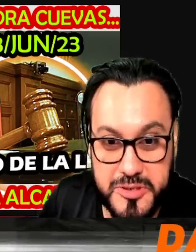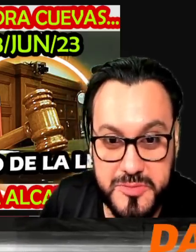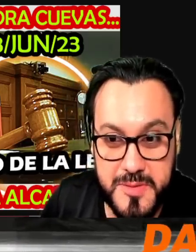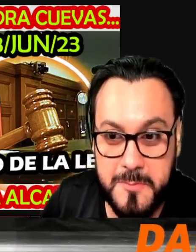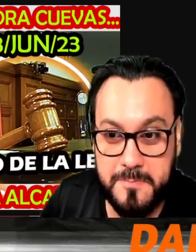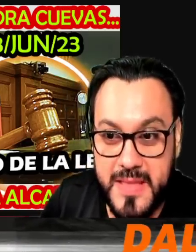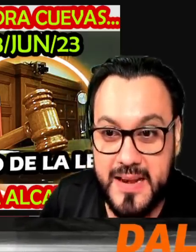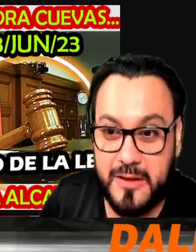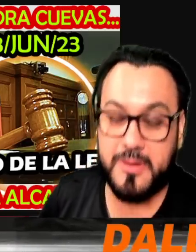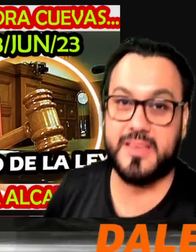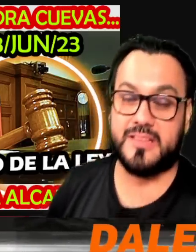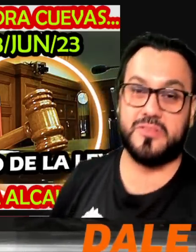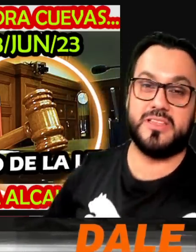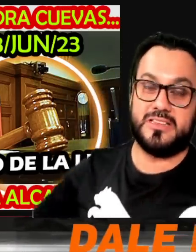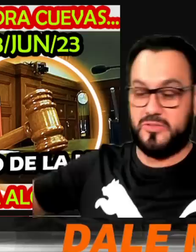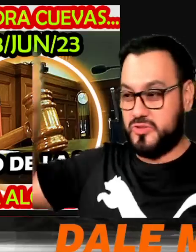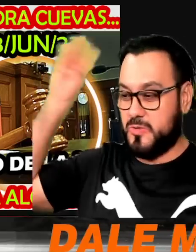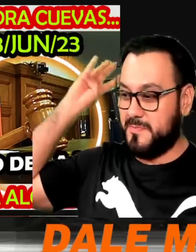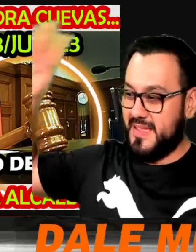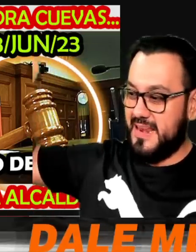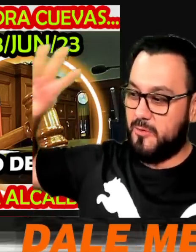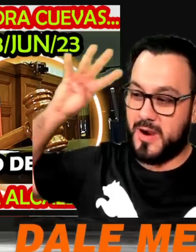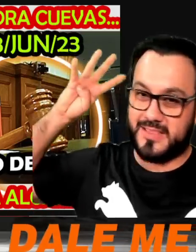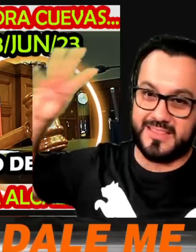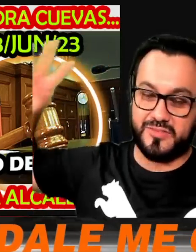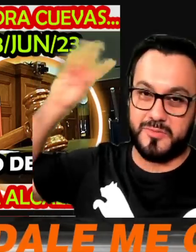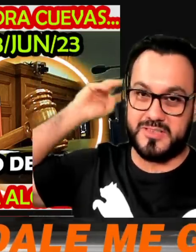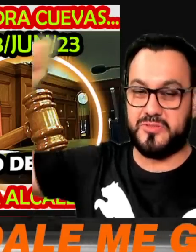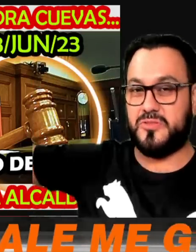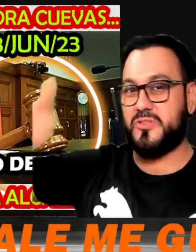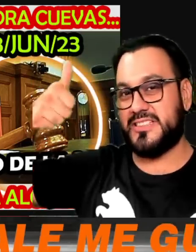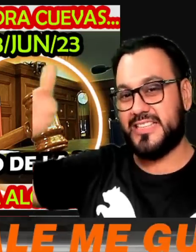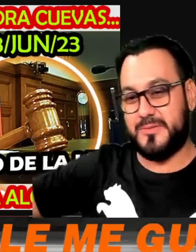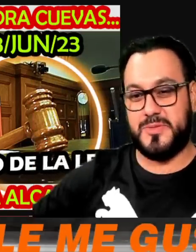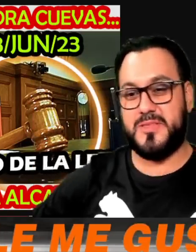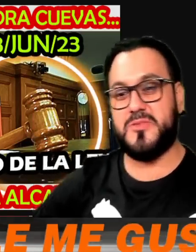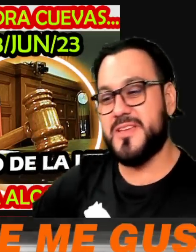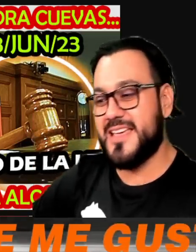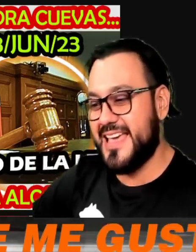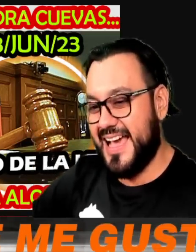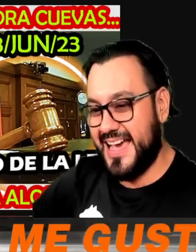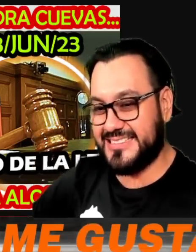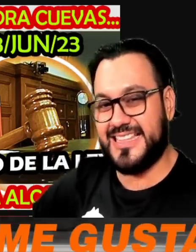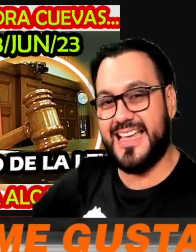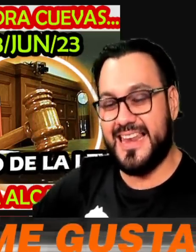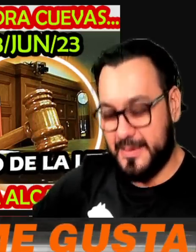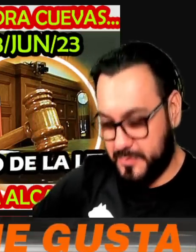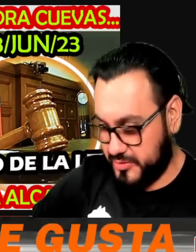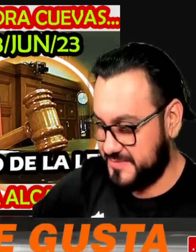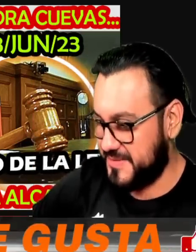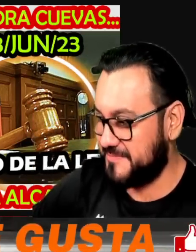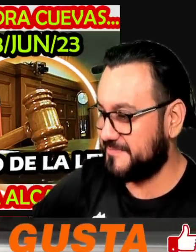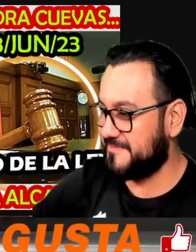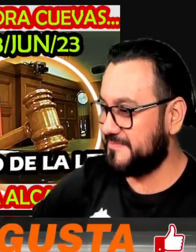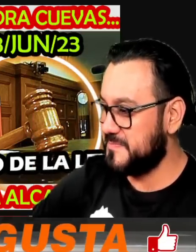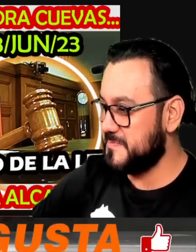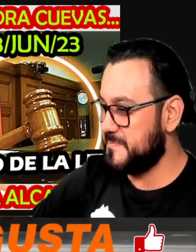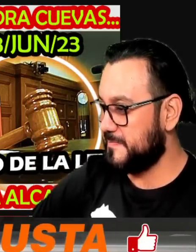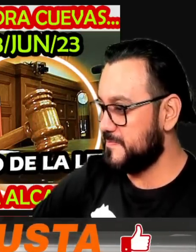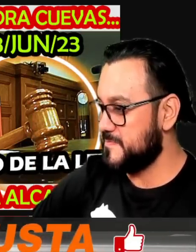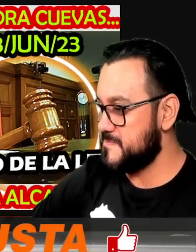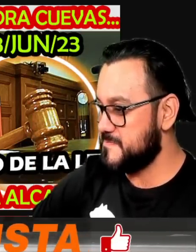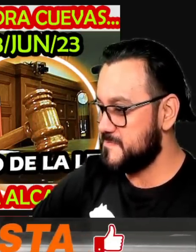nos estaremos viendo un próximo video Recuerden que todo tiene solución en la cuarta transformación nos estaremos viendo hasta la próxima